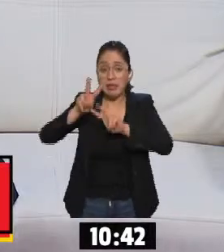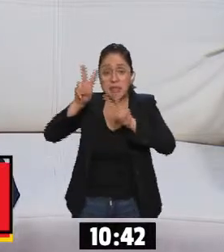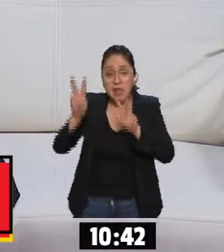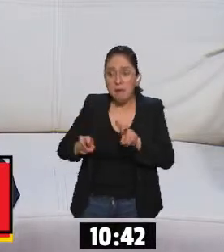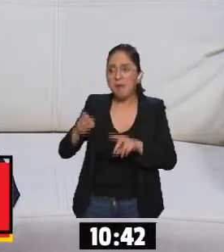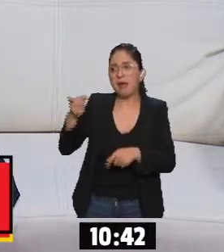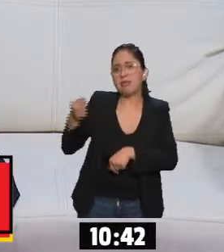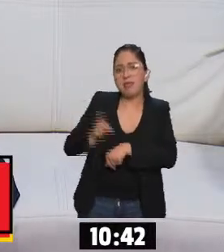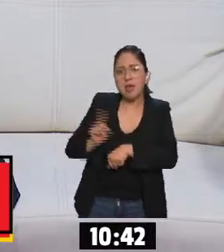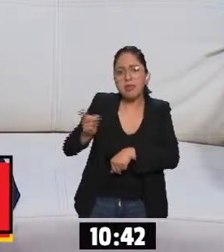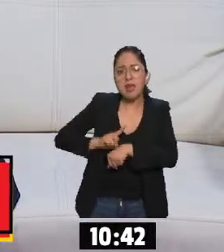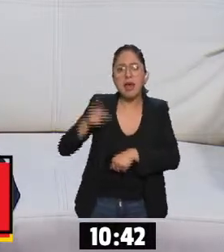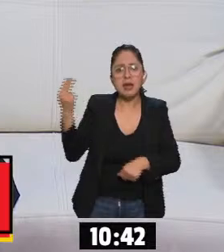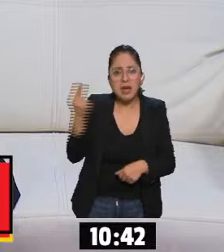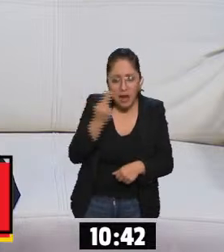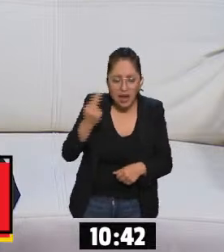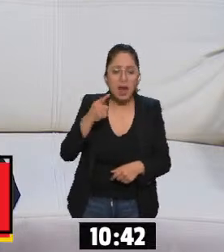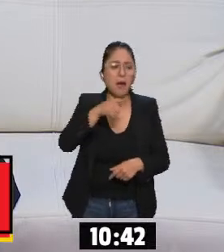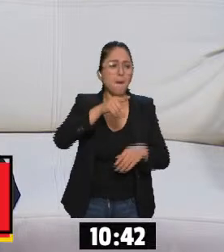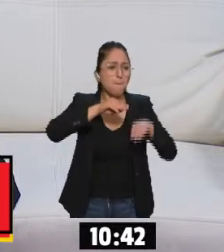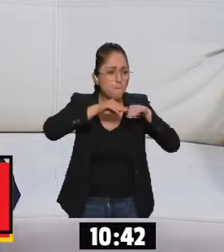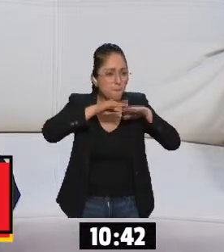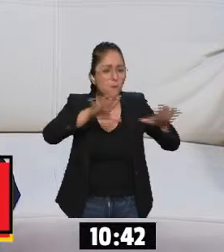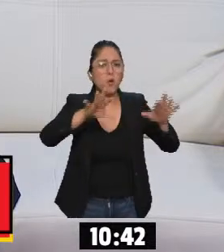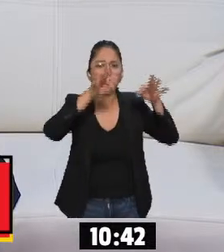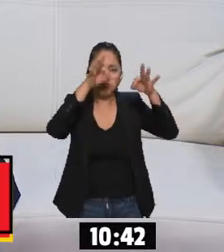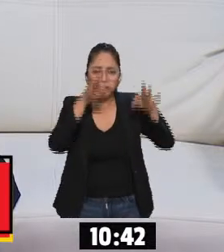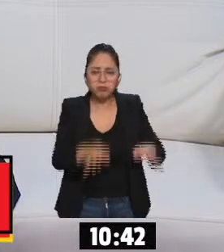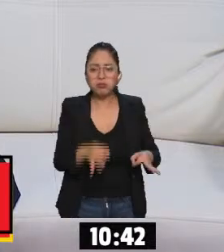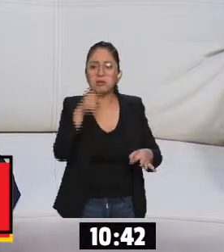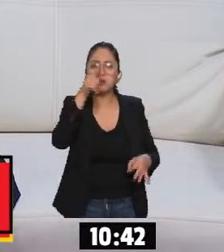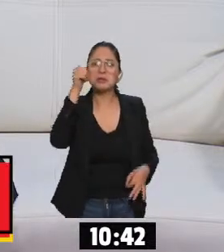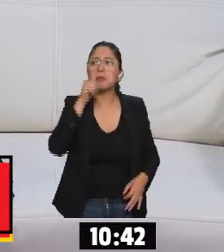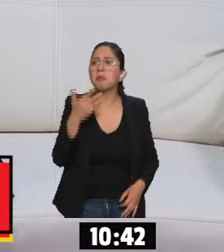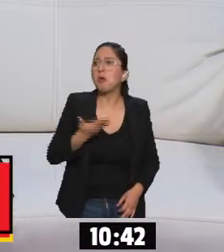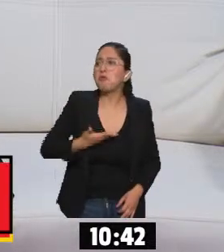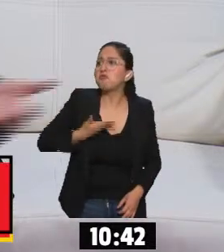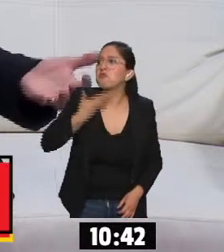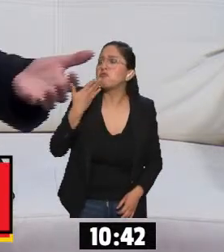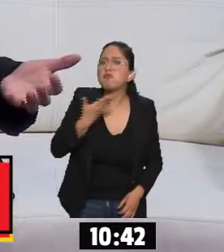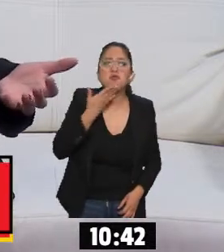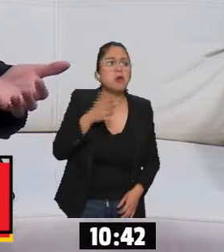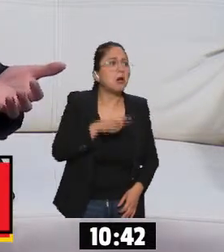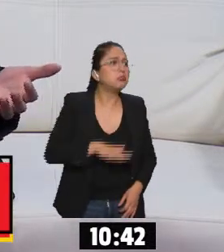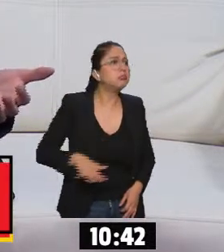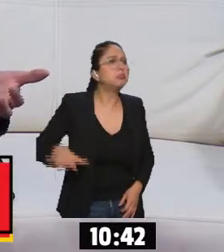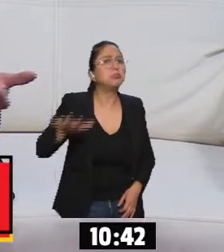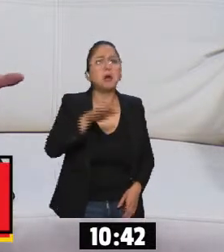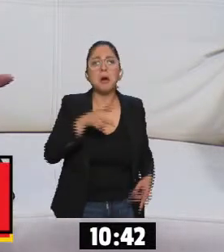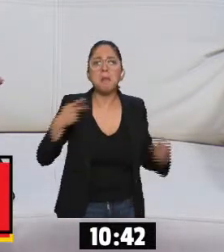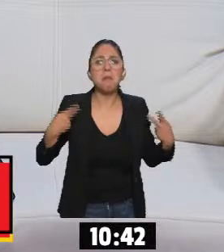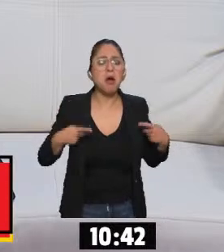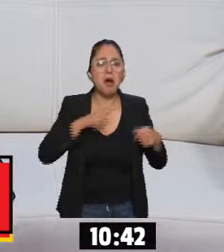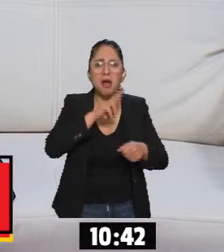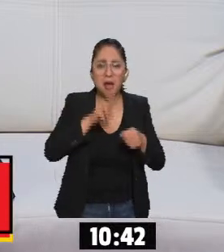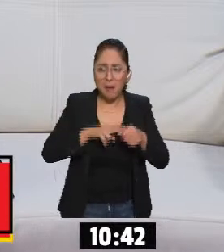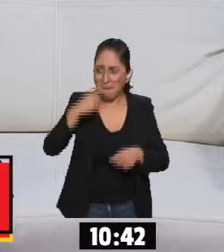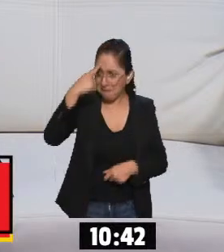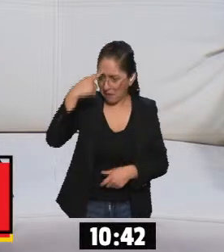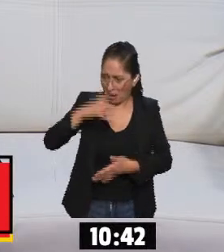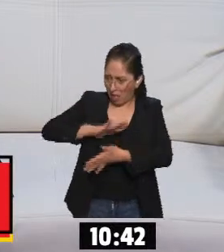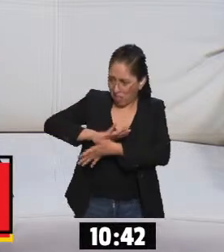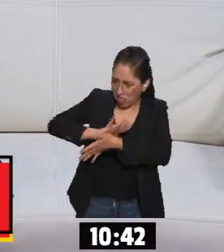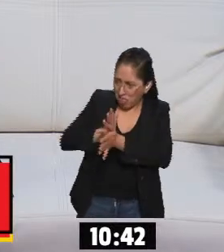haya programas específicos. Cotidiano y regular. Exacto, para que se naturalice y ya basta de discriminación. Esa